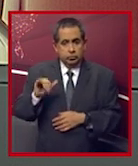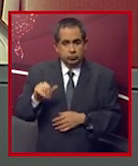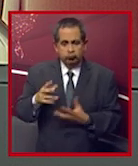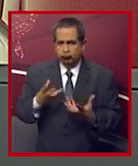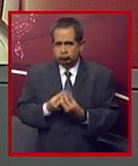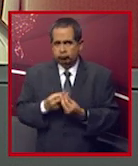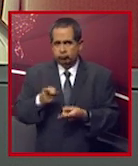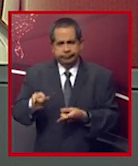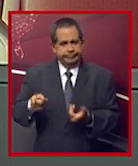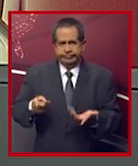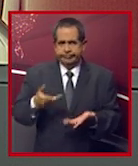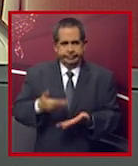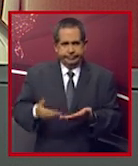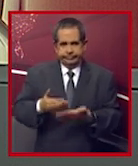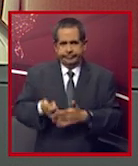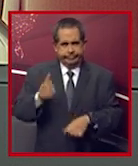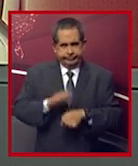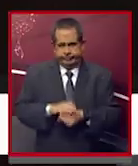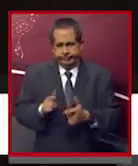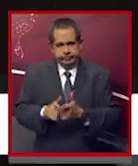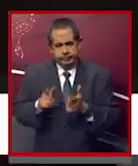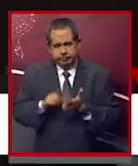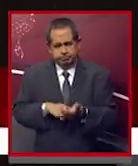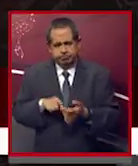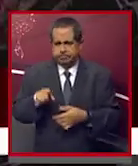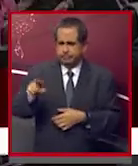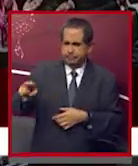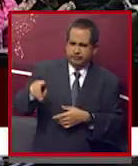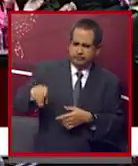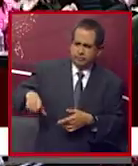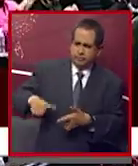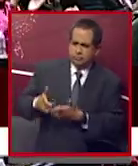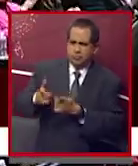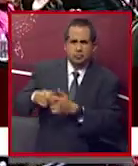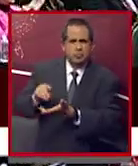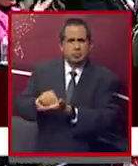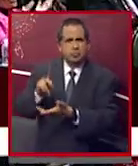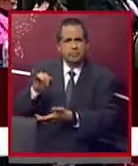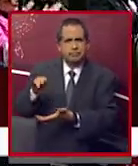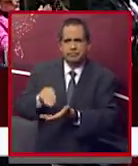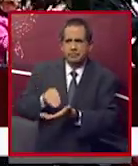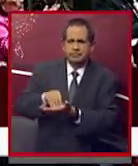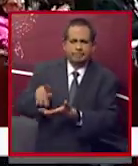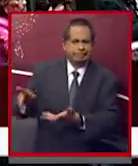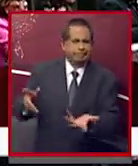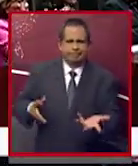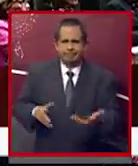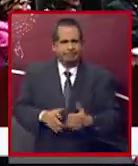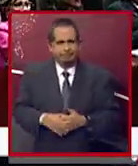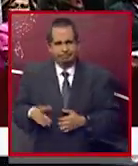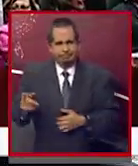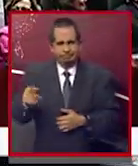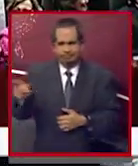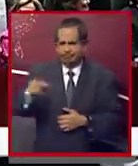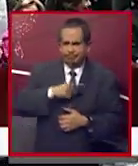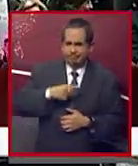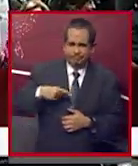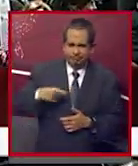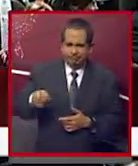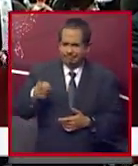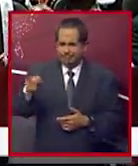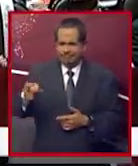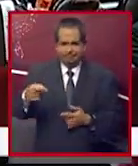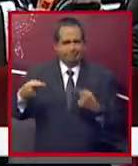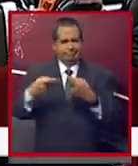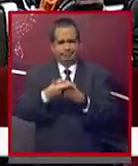actual administración y los discursos del partido todavía en el gobierno y de sus aliados al considerar que no coinciden con la realidad que se vive en